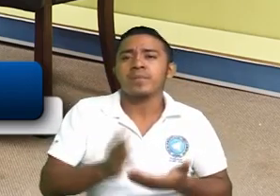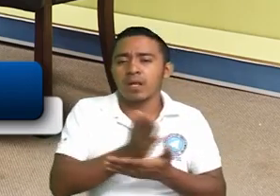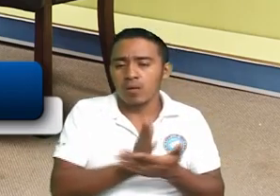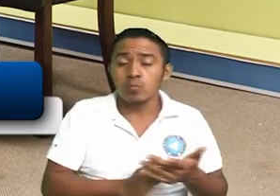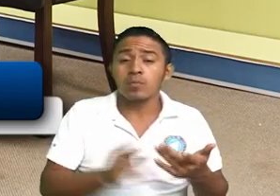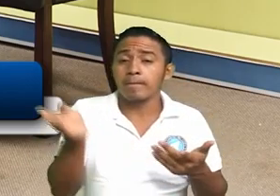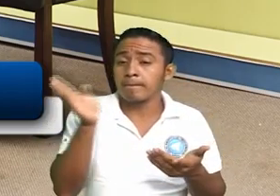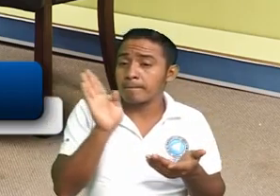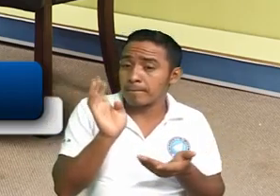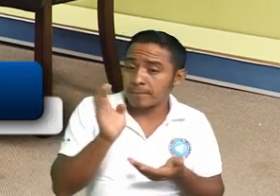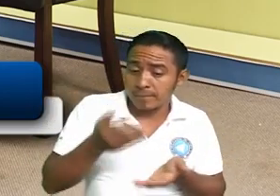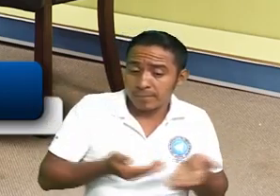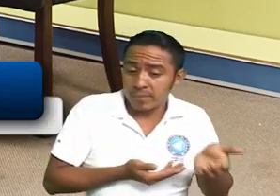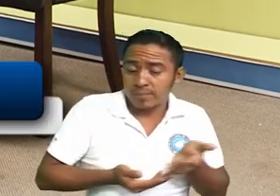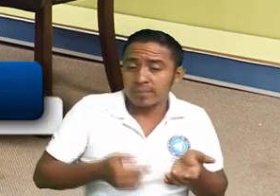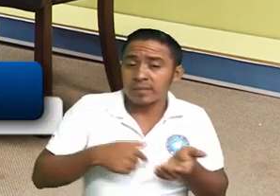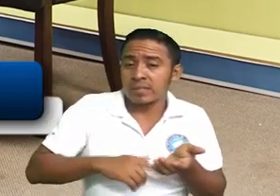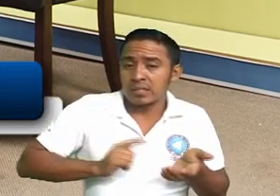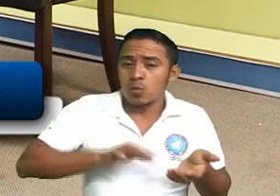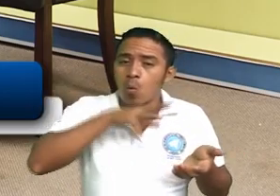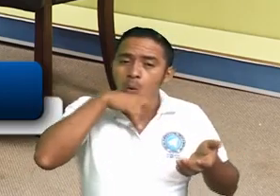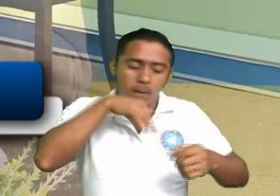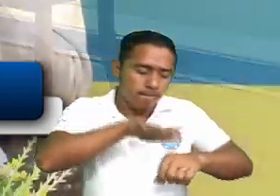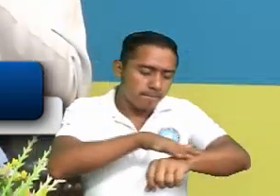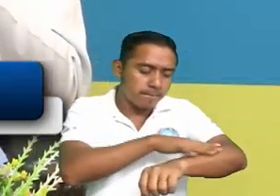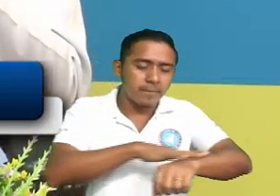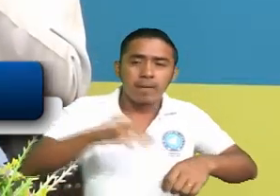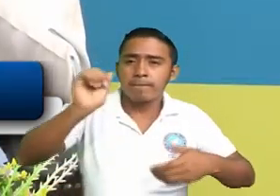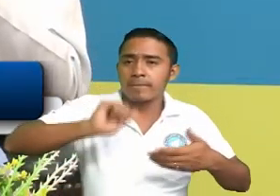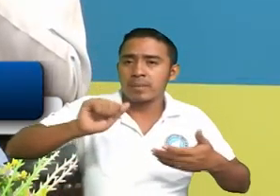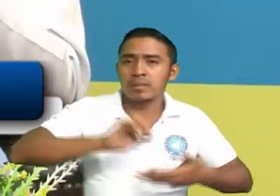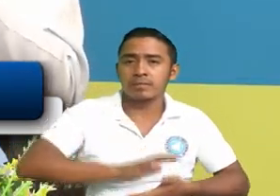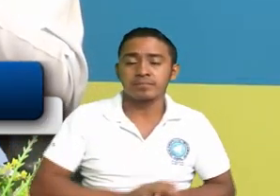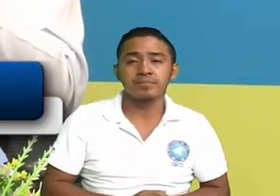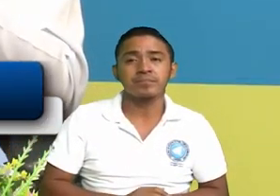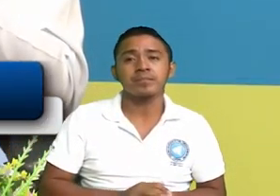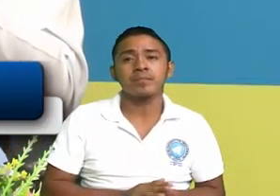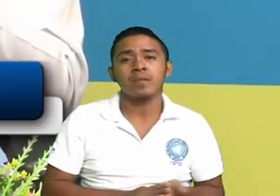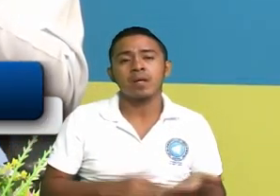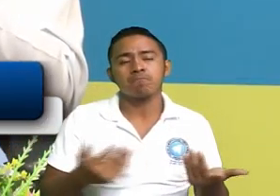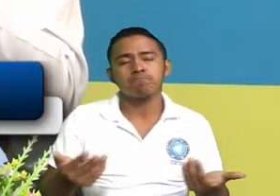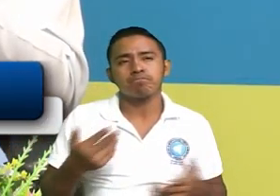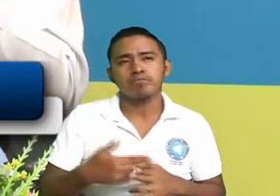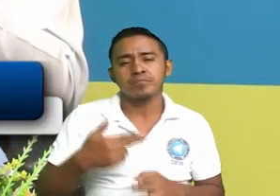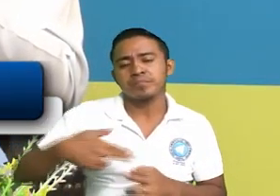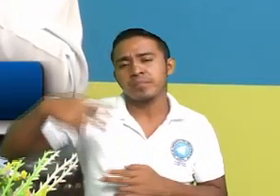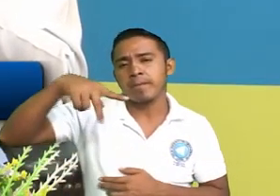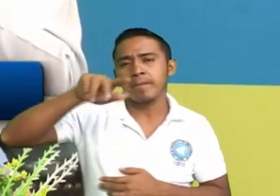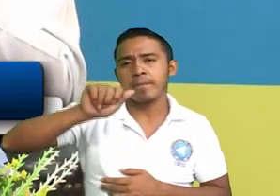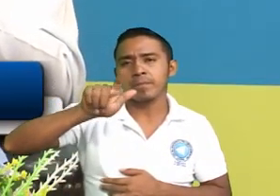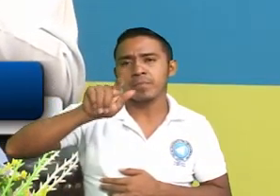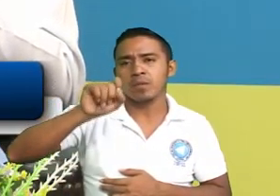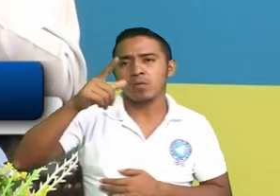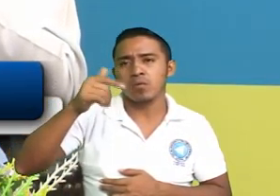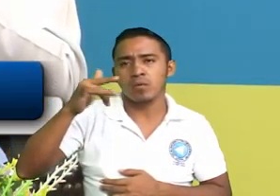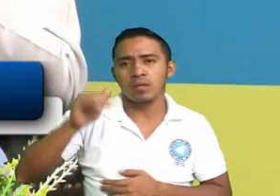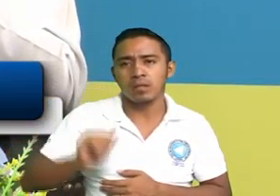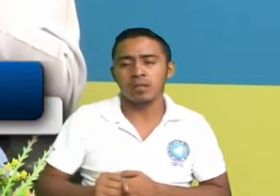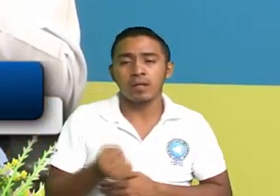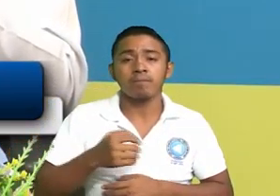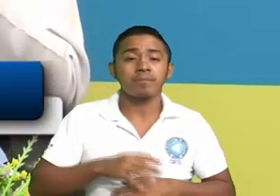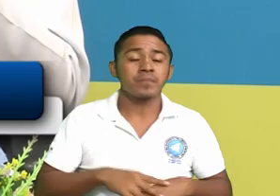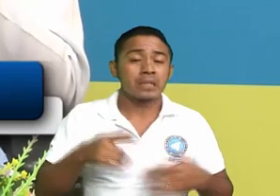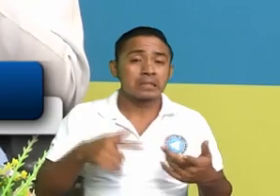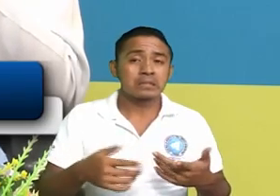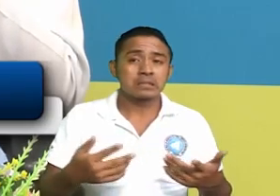bebé elimine más rápido ese pigmento por el meconio, que es la defecación negruzca que miramos en los primeros días de nacido.